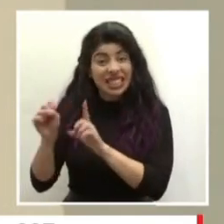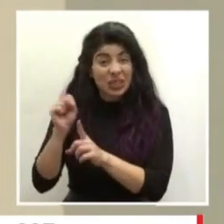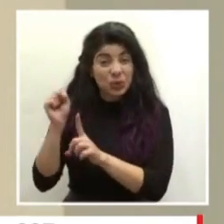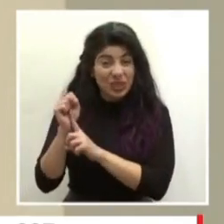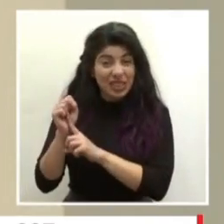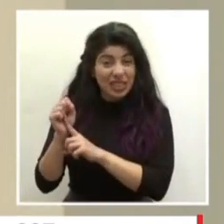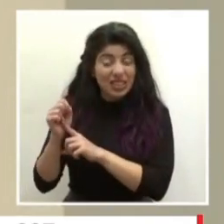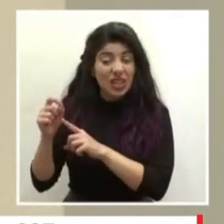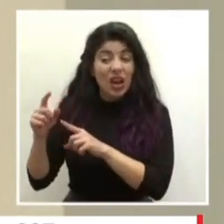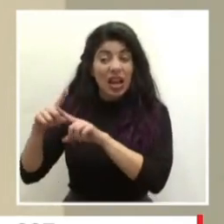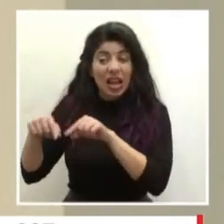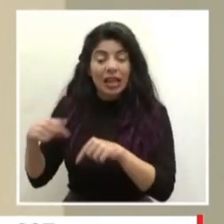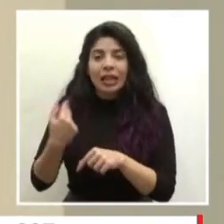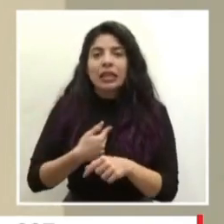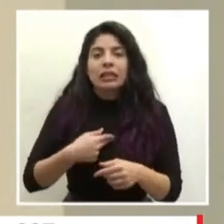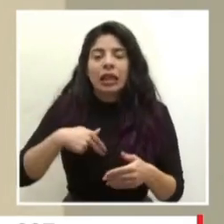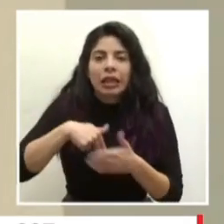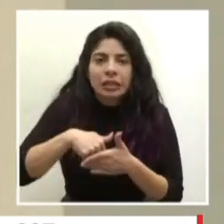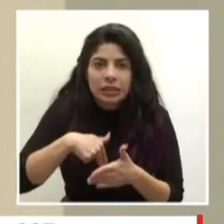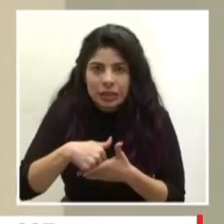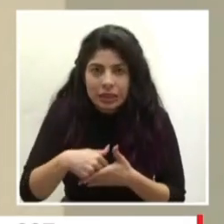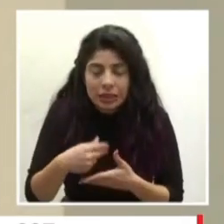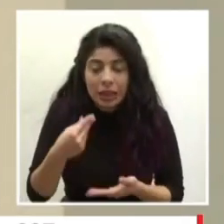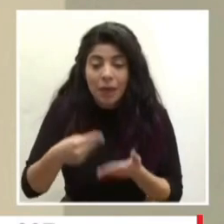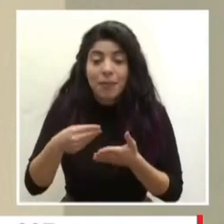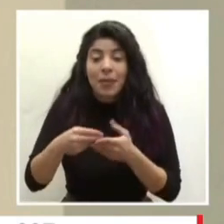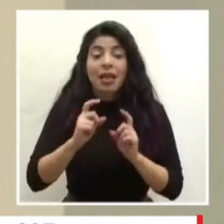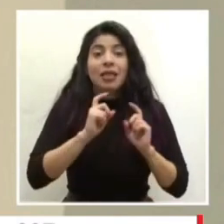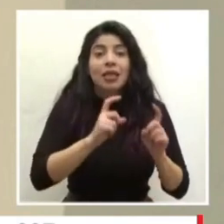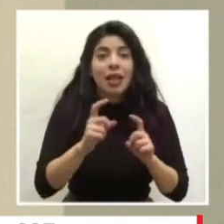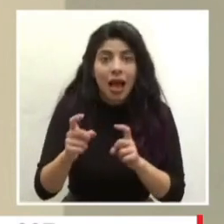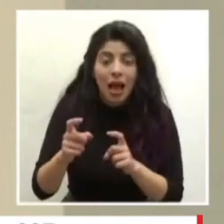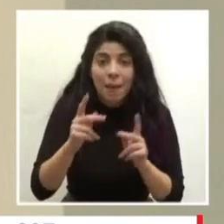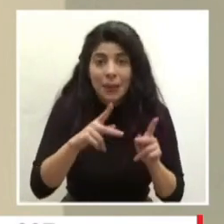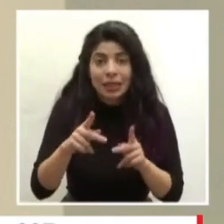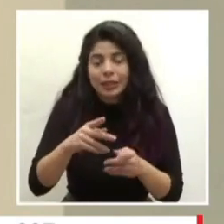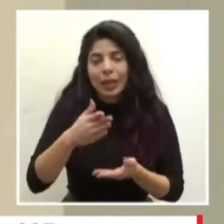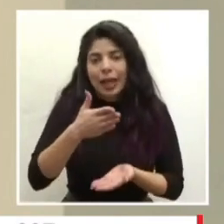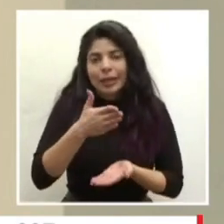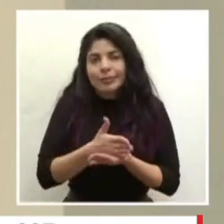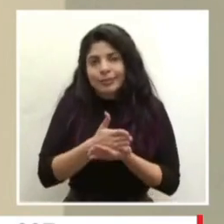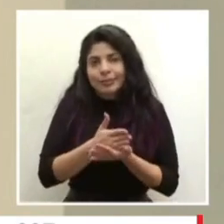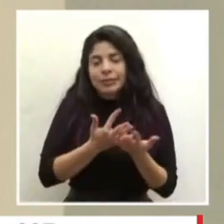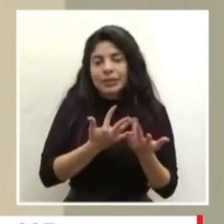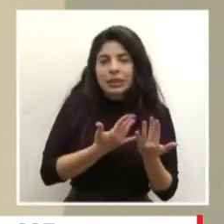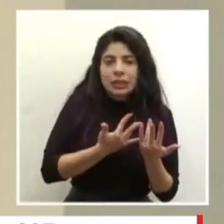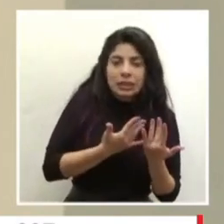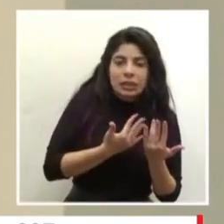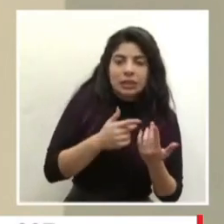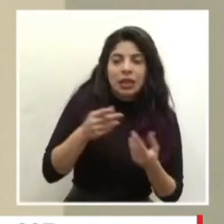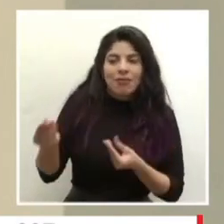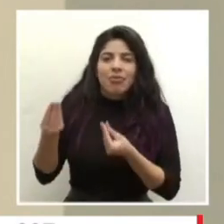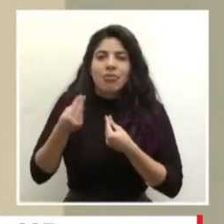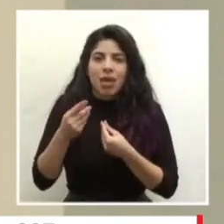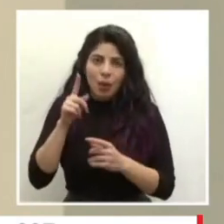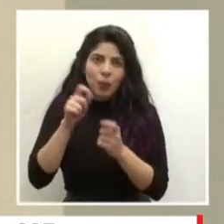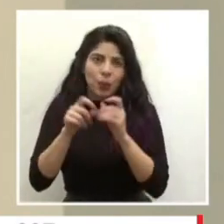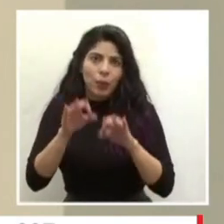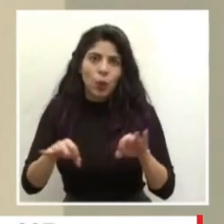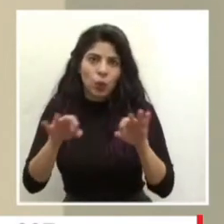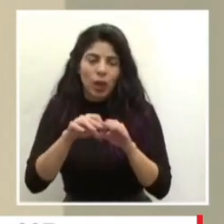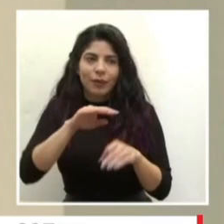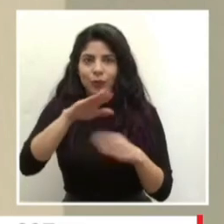la imposibilidad de seguir avanzando con la colocación de nuevos bonos y por supuesto esto también genera, digamos, un aspecto importante a tener